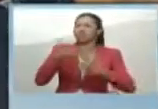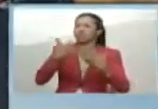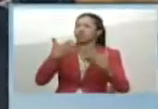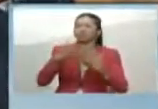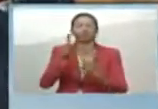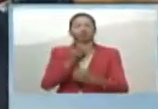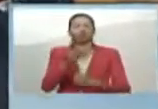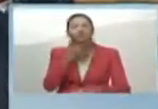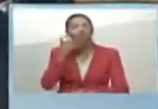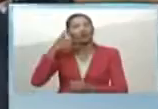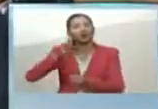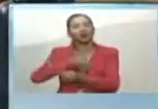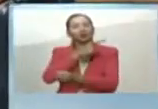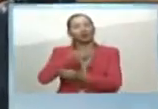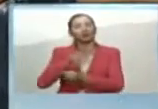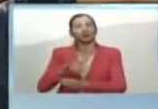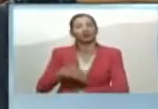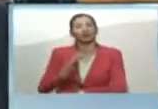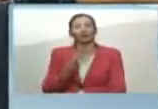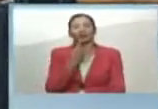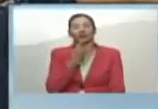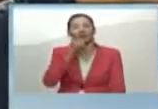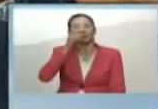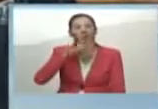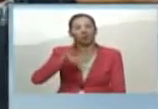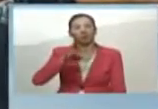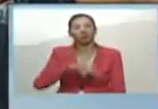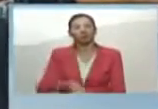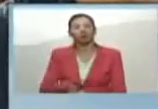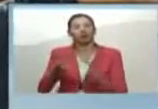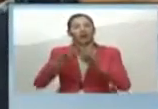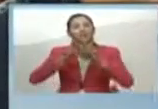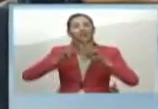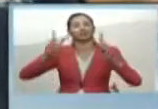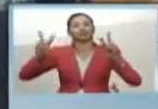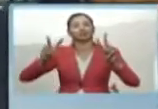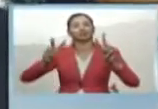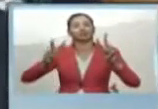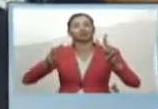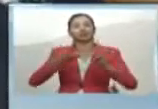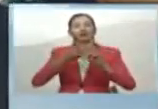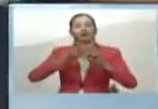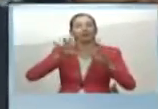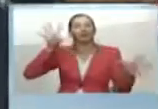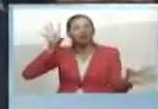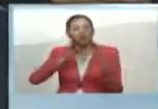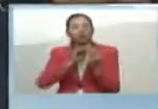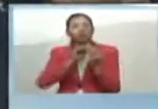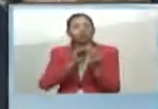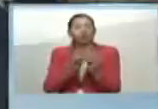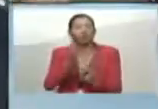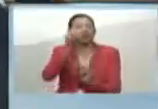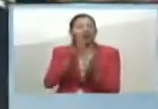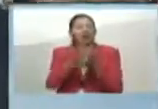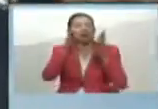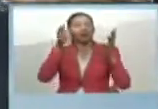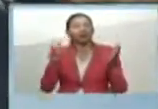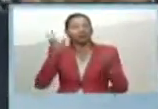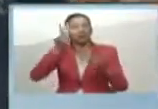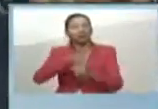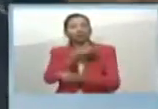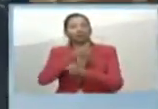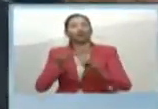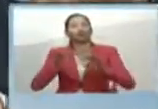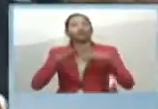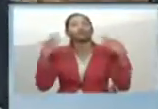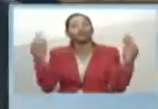poesía, presidente, que podemos darle a nuestro pueblo es mantener la paz. La paz resume la más grande de las poesías. La paz